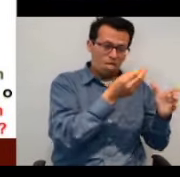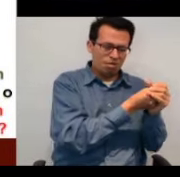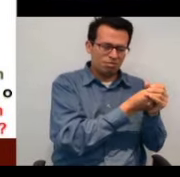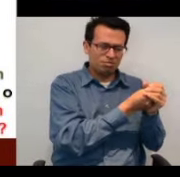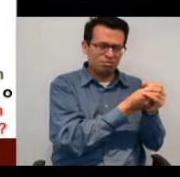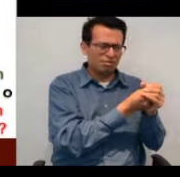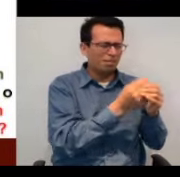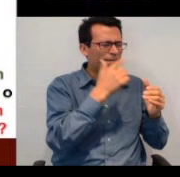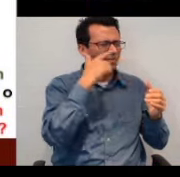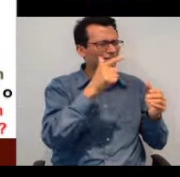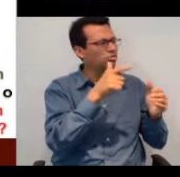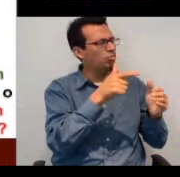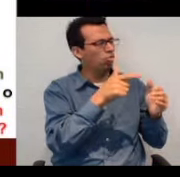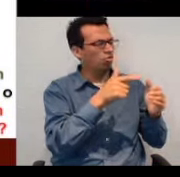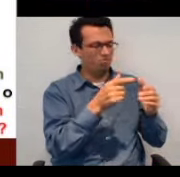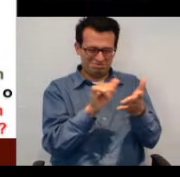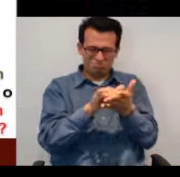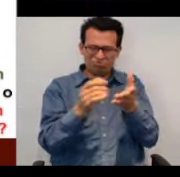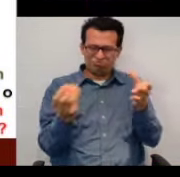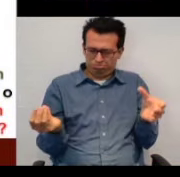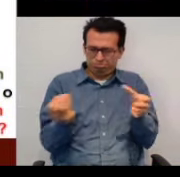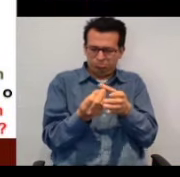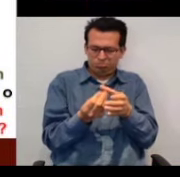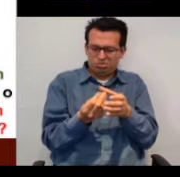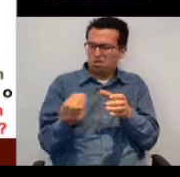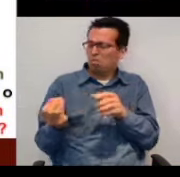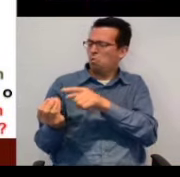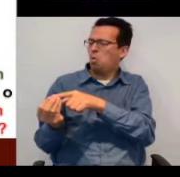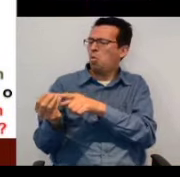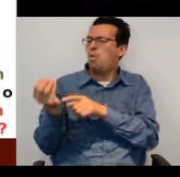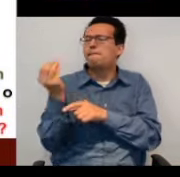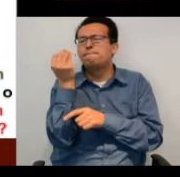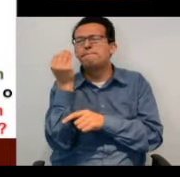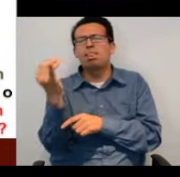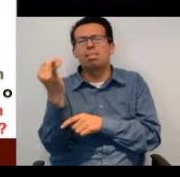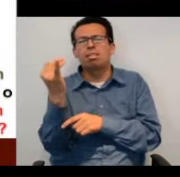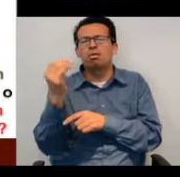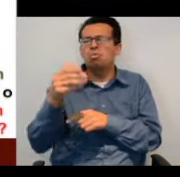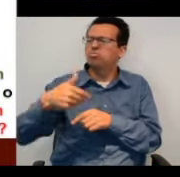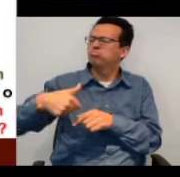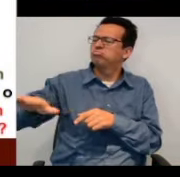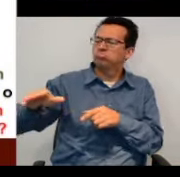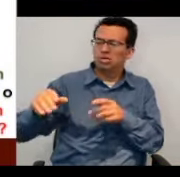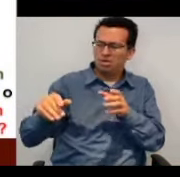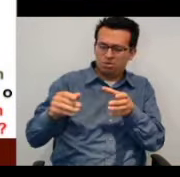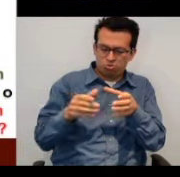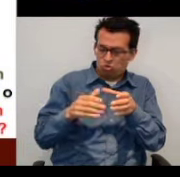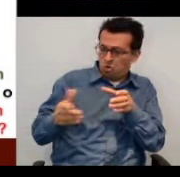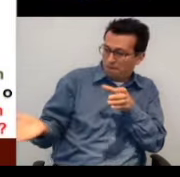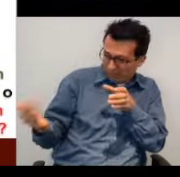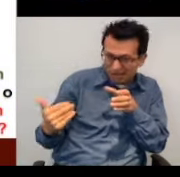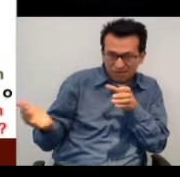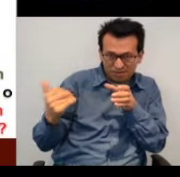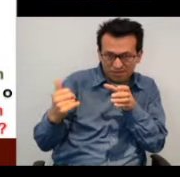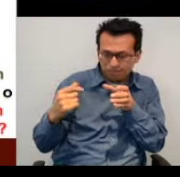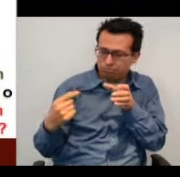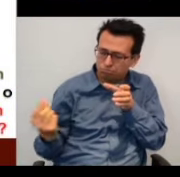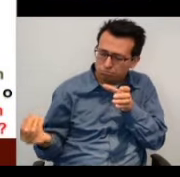vengan y formen parte de una especie como de masa societal donde los